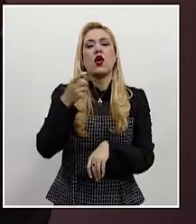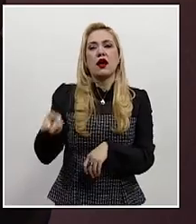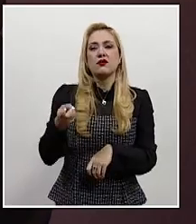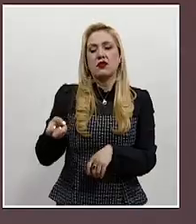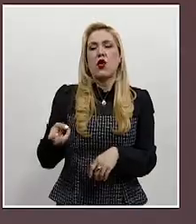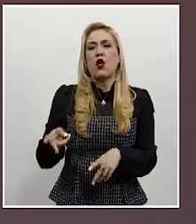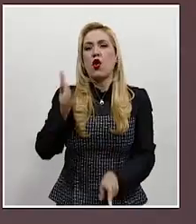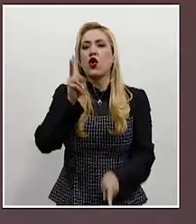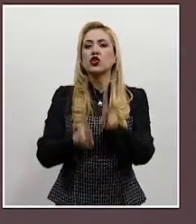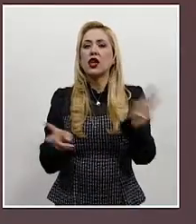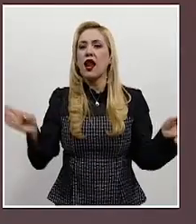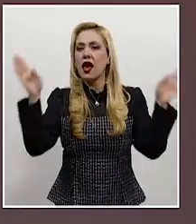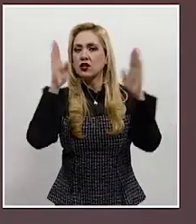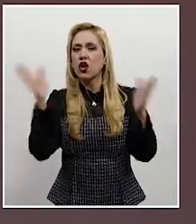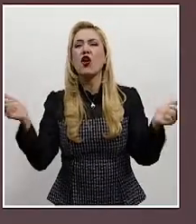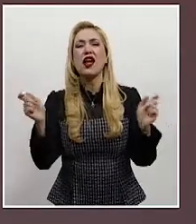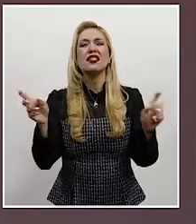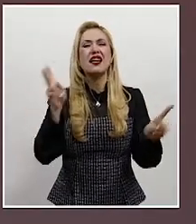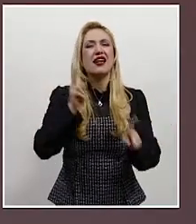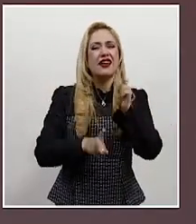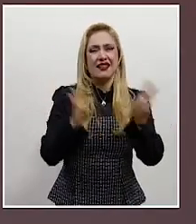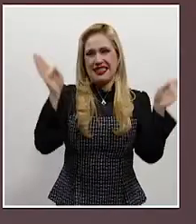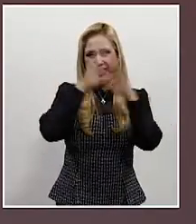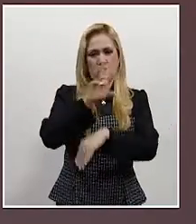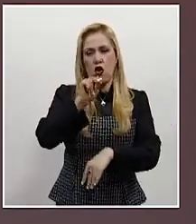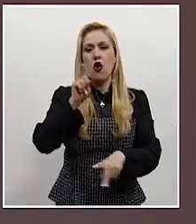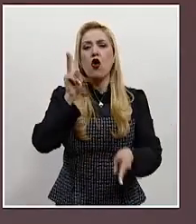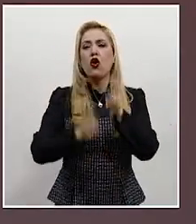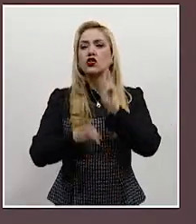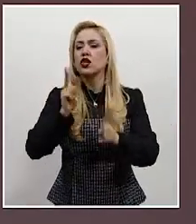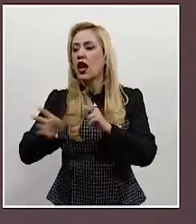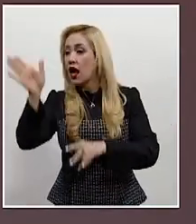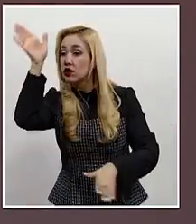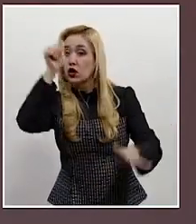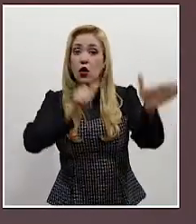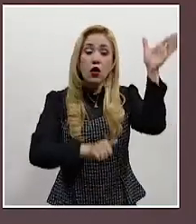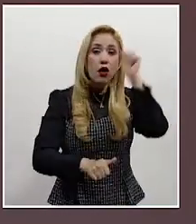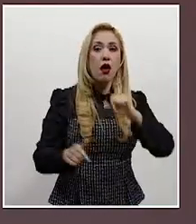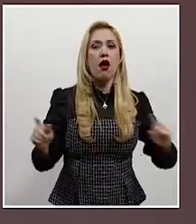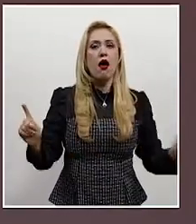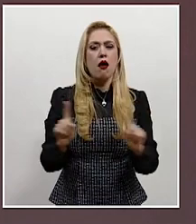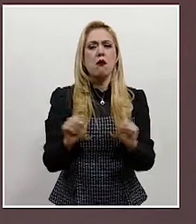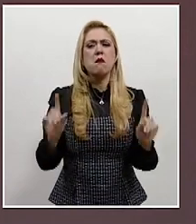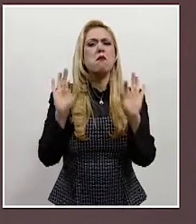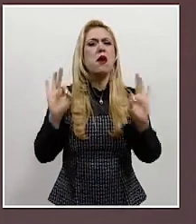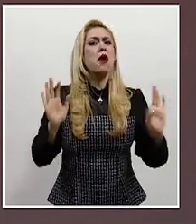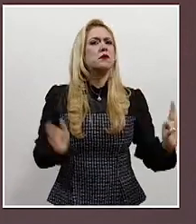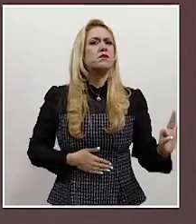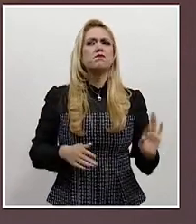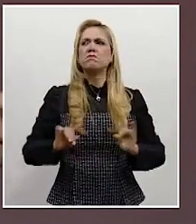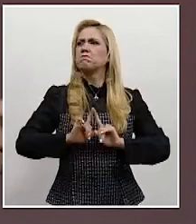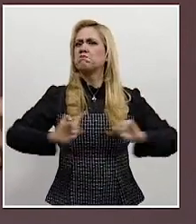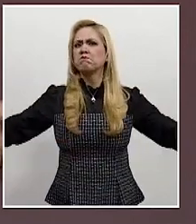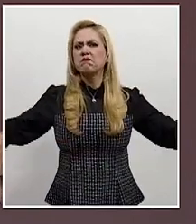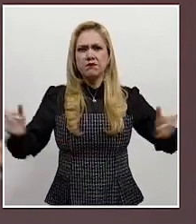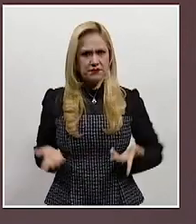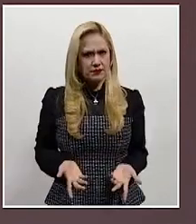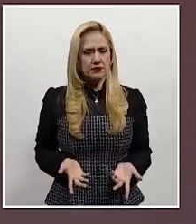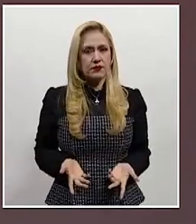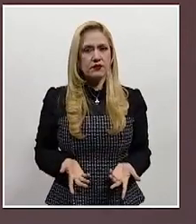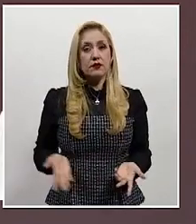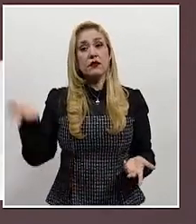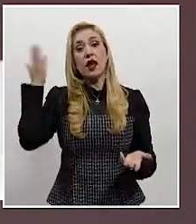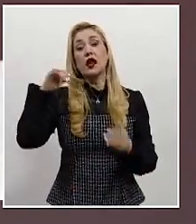conciliación, digamos, las dos partes se van pues mucho más satisfechas que cuando un juez o que cuando en la junta decían tú tienes la razón